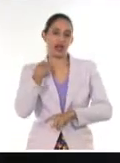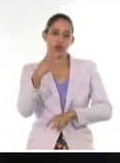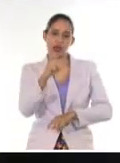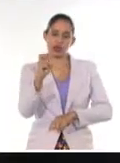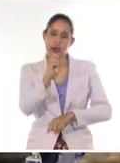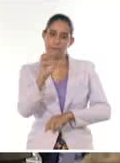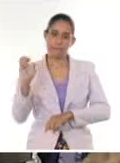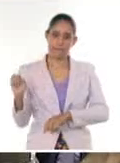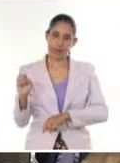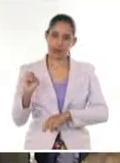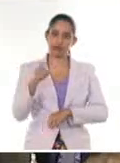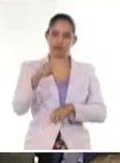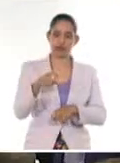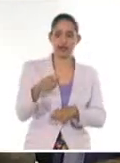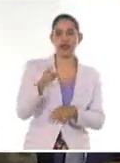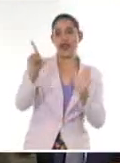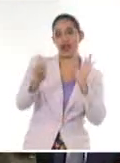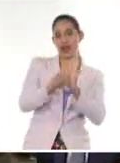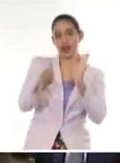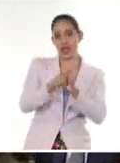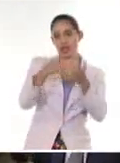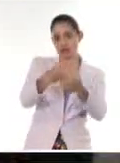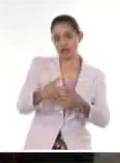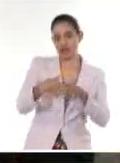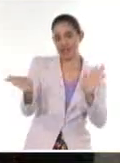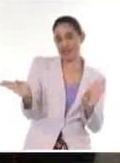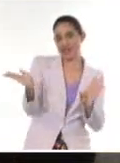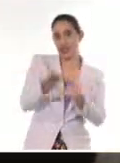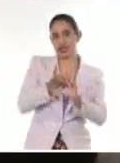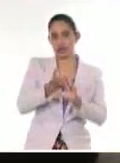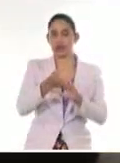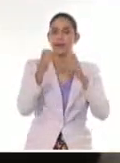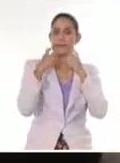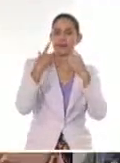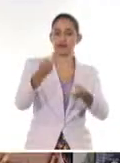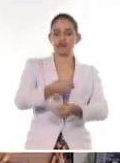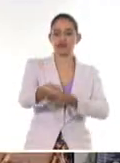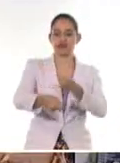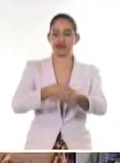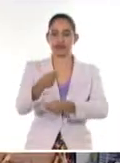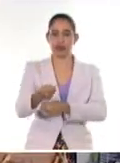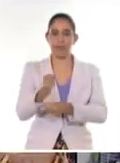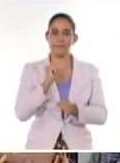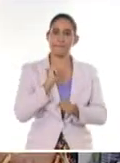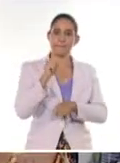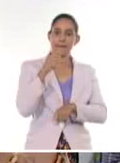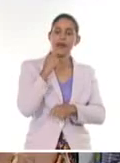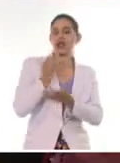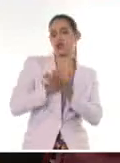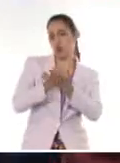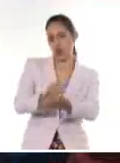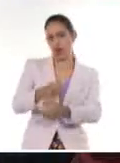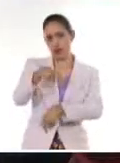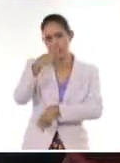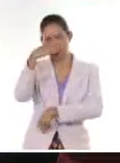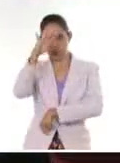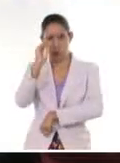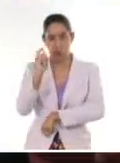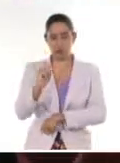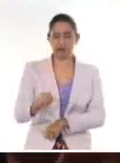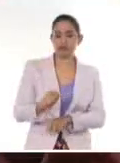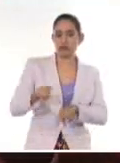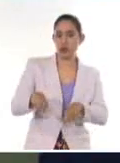de reforma de las sanciones y ampliación de las exportaciones permite a Cuba comprar alimentos en Estados Unidos, aunque en condiciones